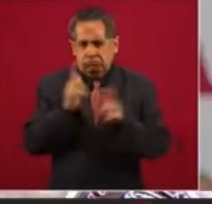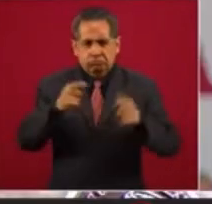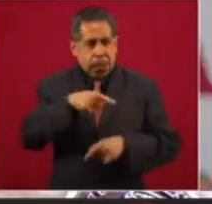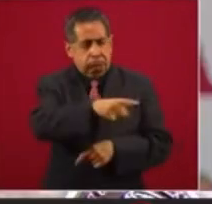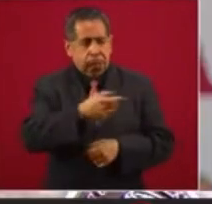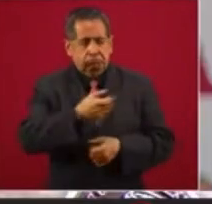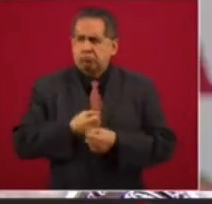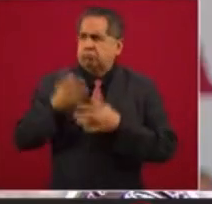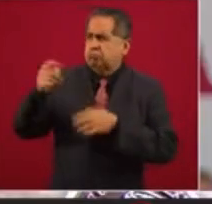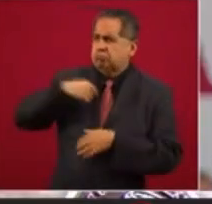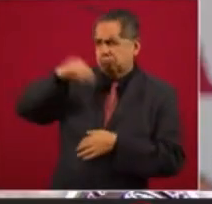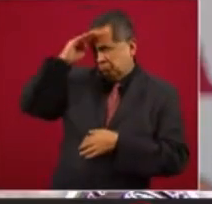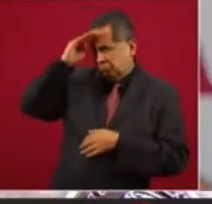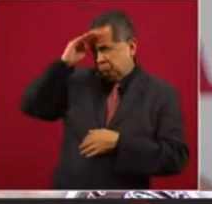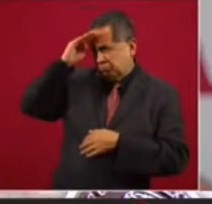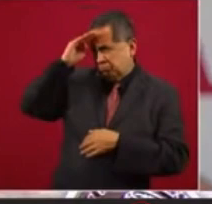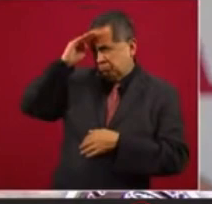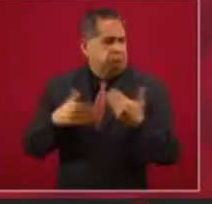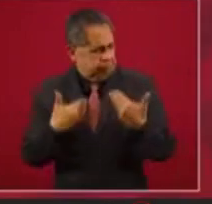a disentir.